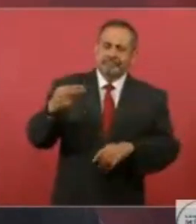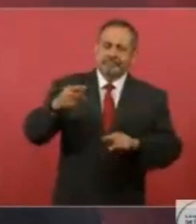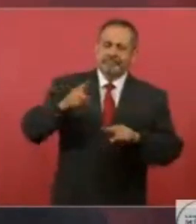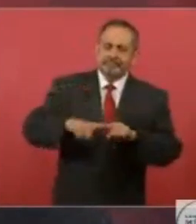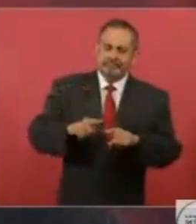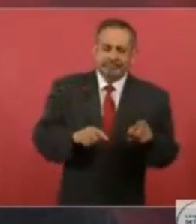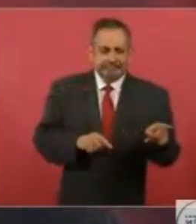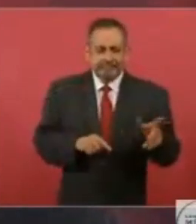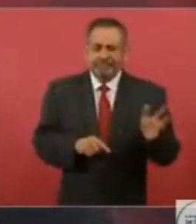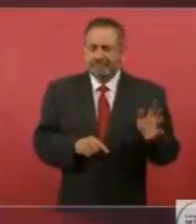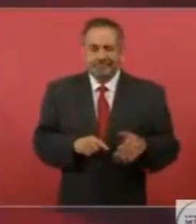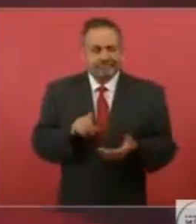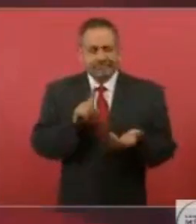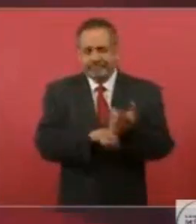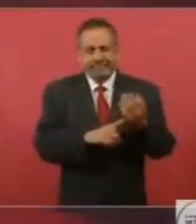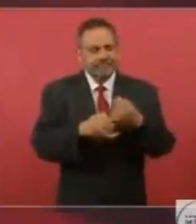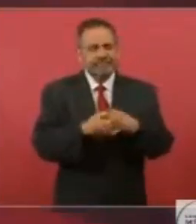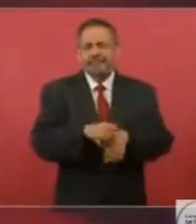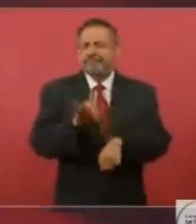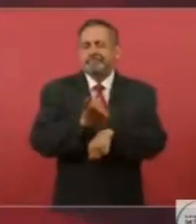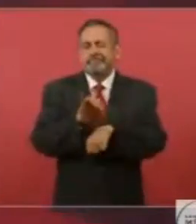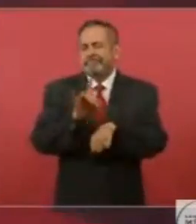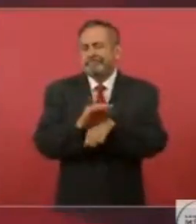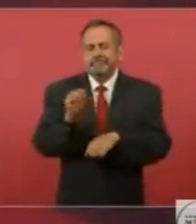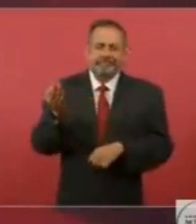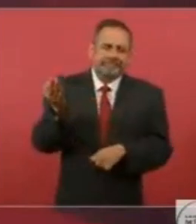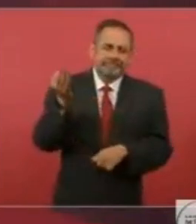una faramalla.